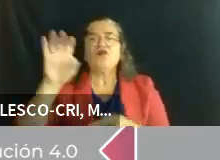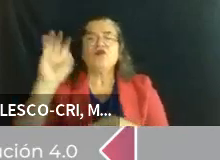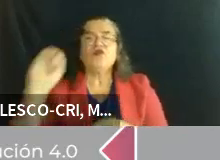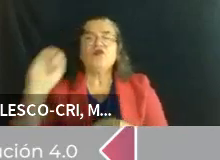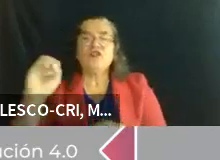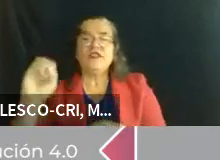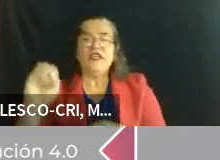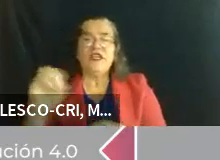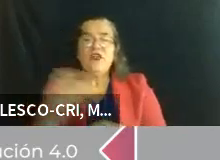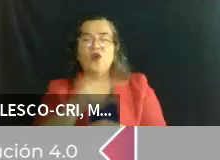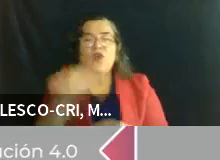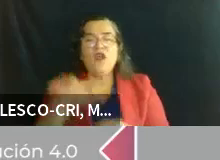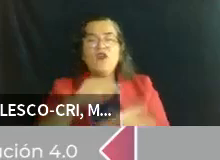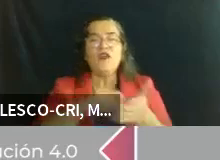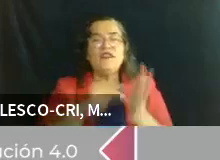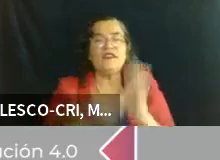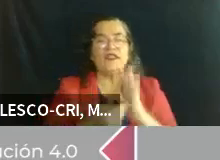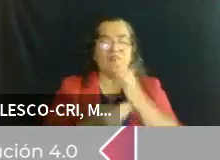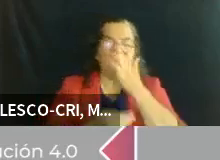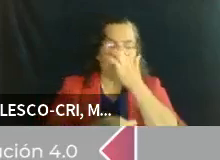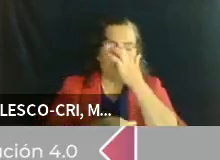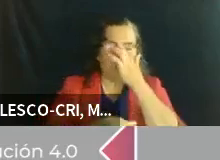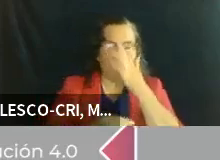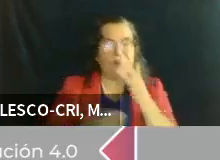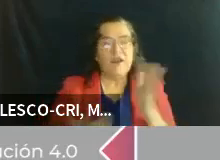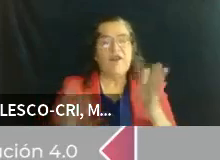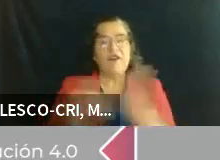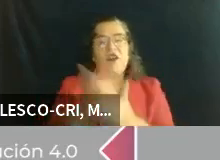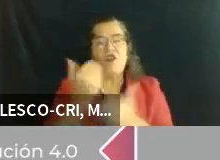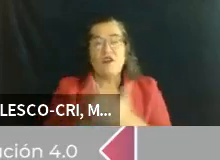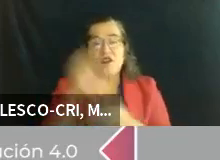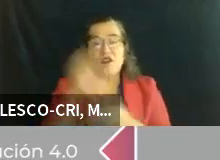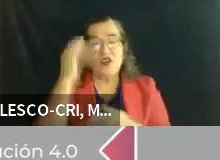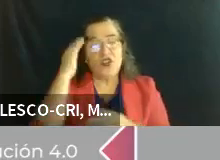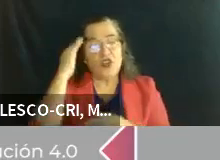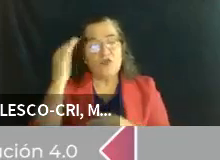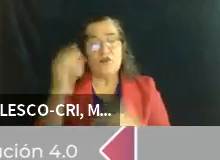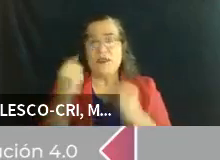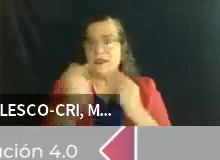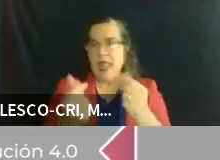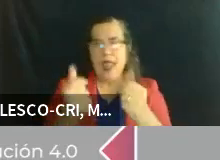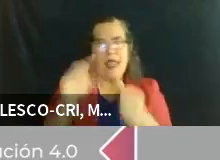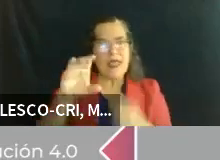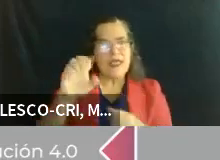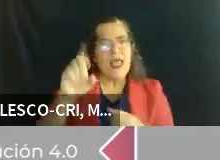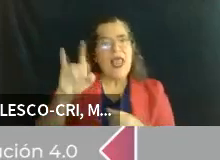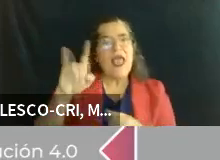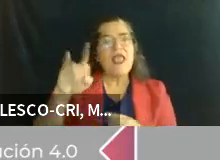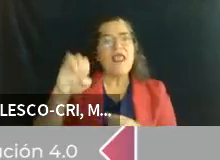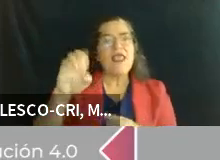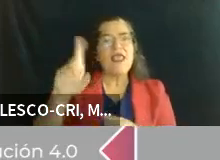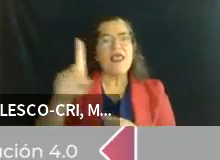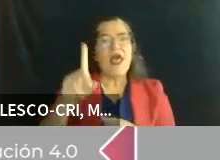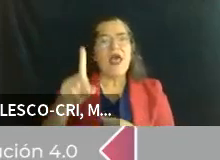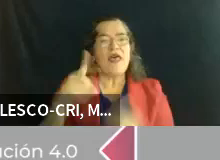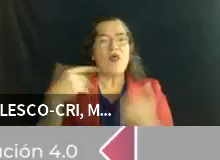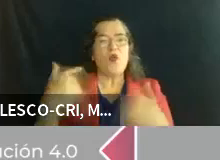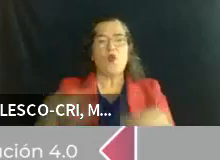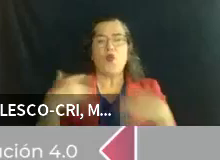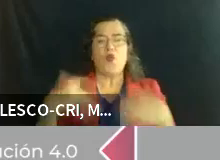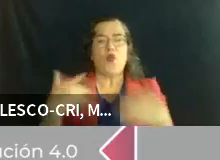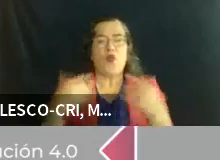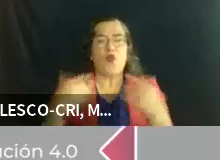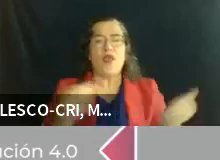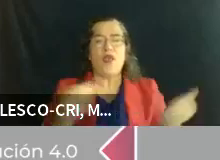renovación del conocimiento. Y sabemos que la celeridad es impredecible, ¿no? O sea, hace poco,